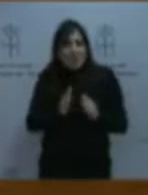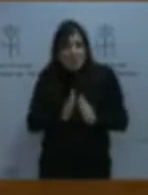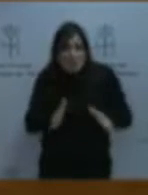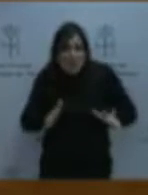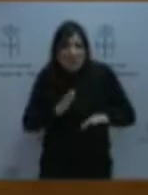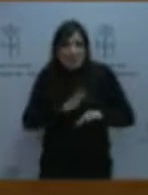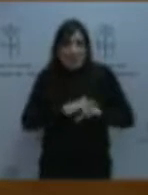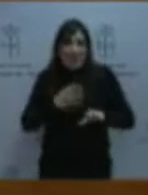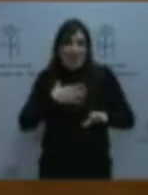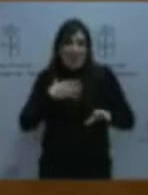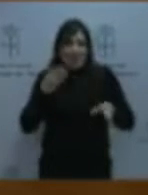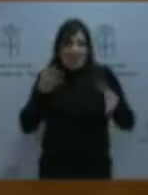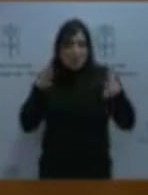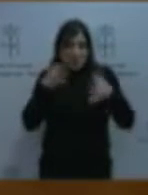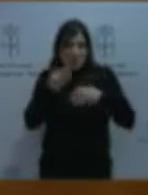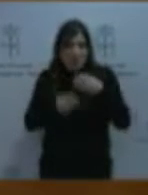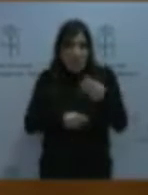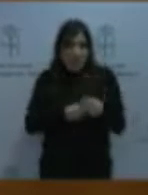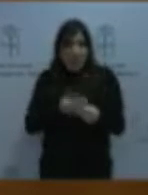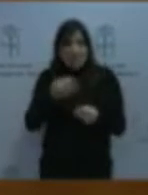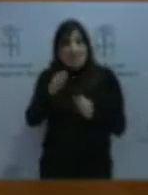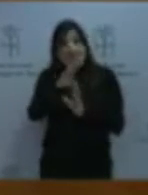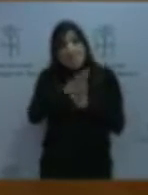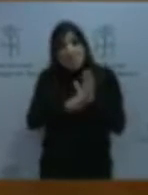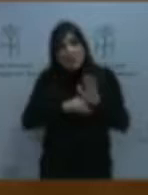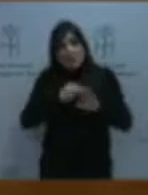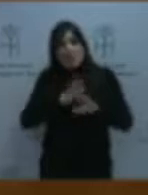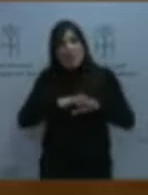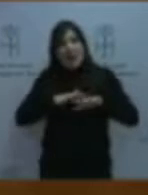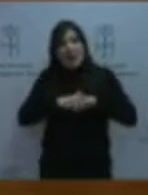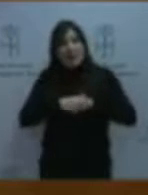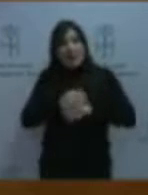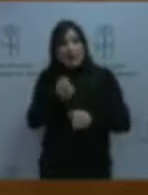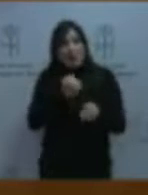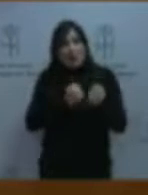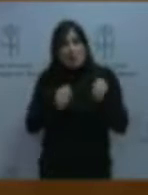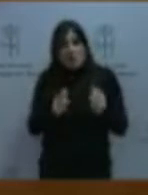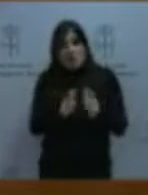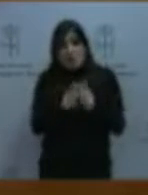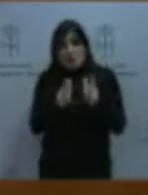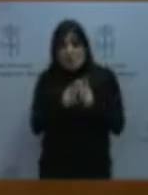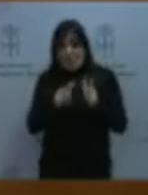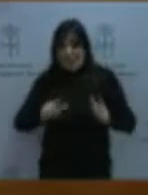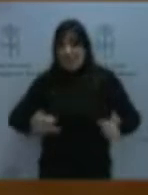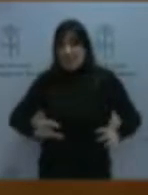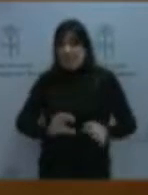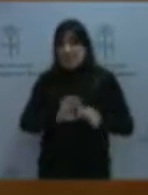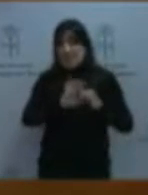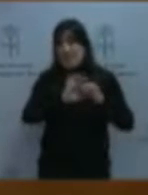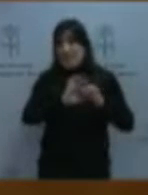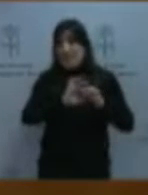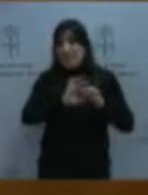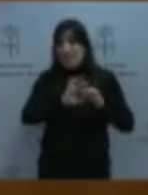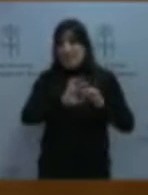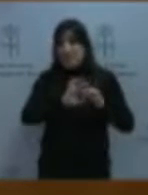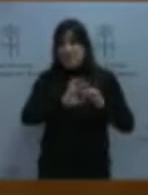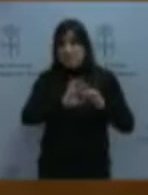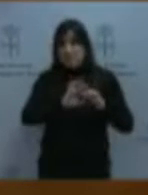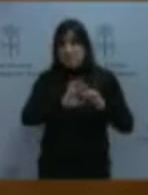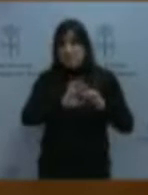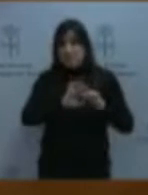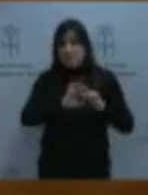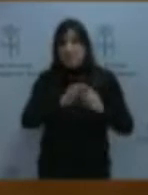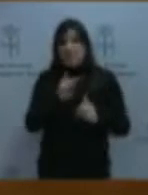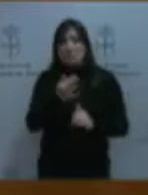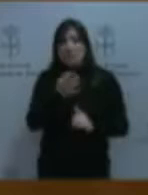tejido económico y social más apegado al territorio y que garantizase que la información llegara